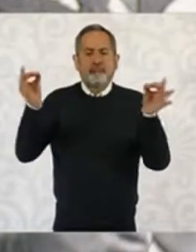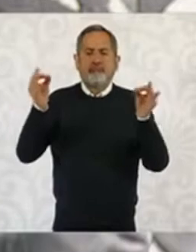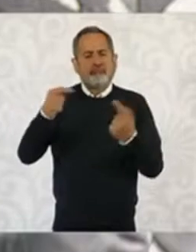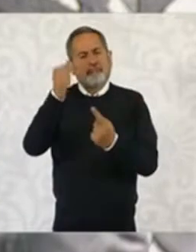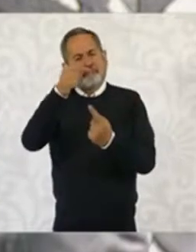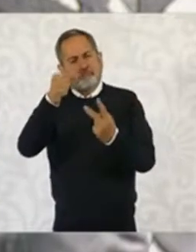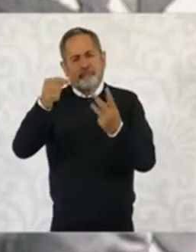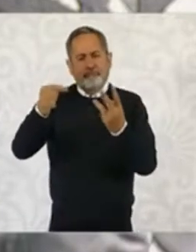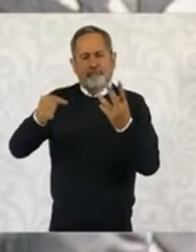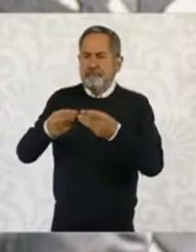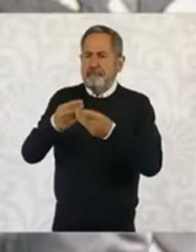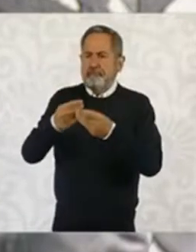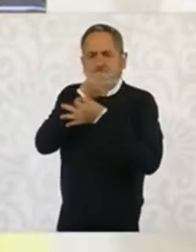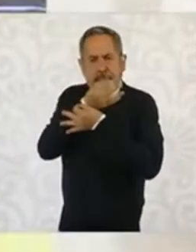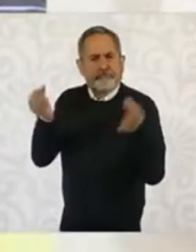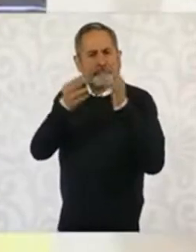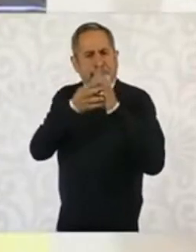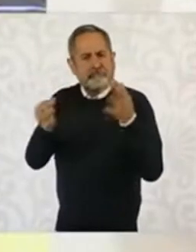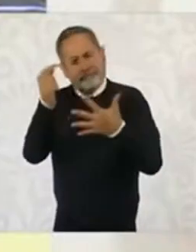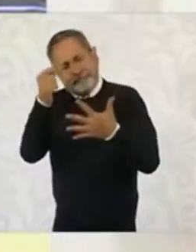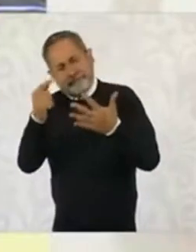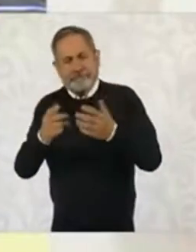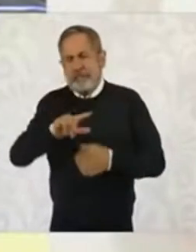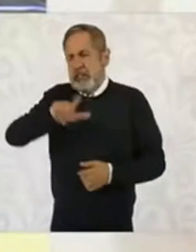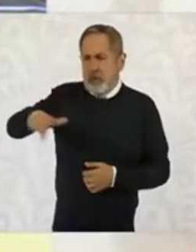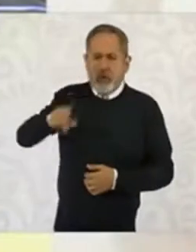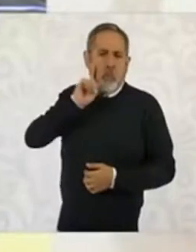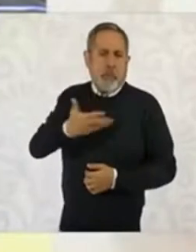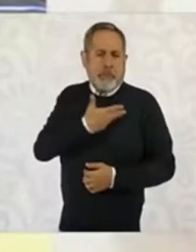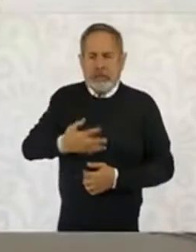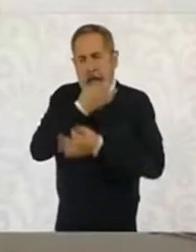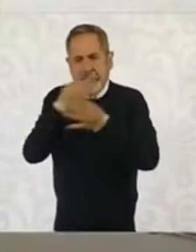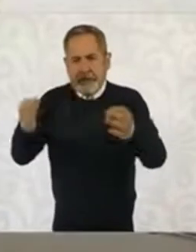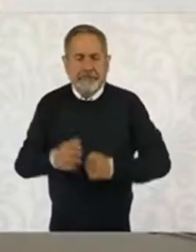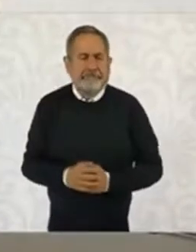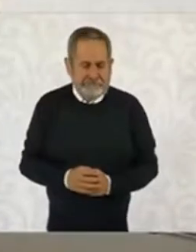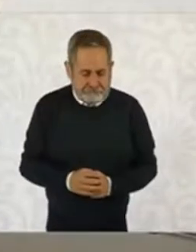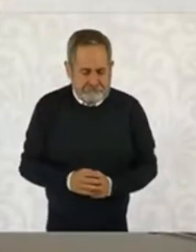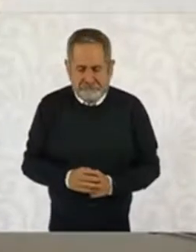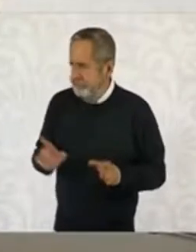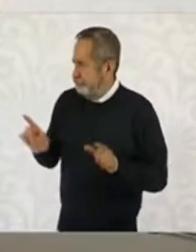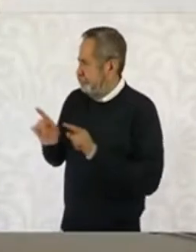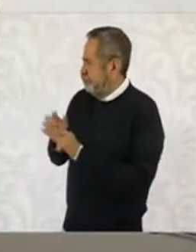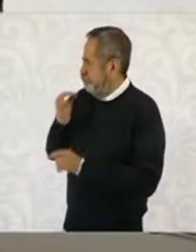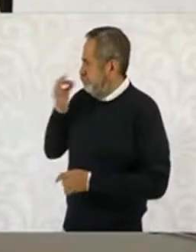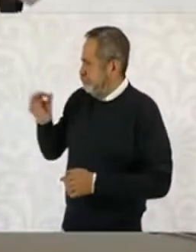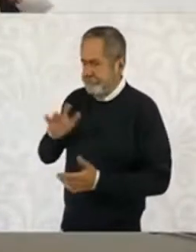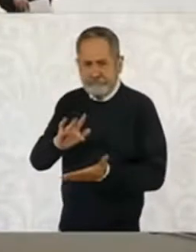su momento dará a conocer nuestra presidenta. Es cuanto. Muchísimas gracias.